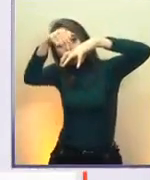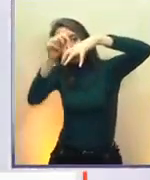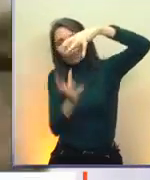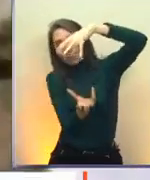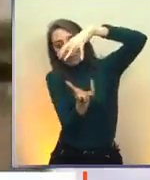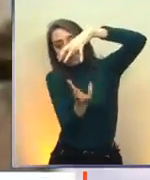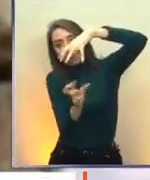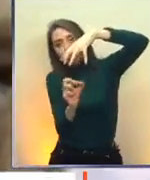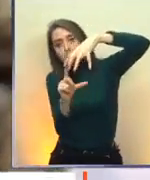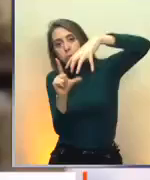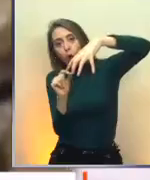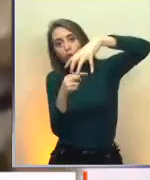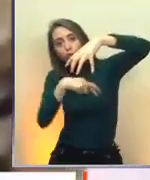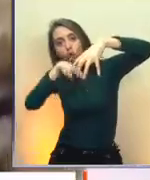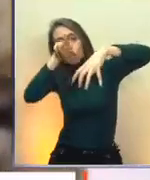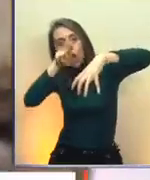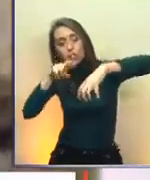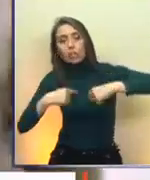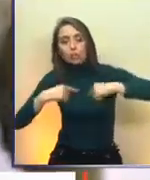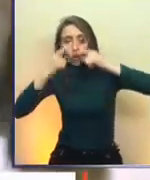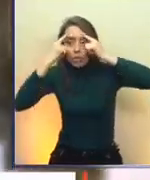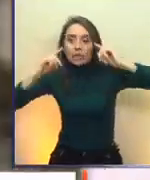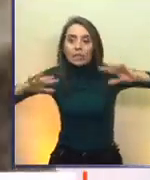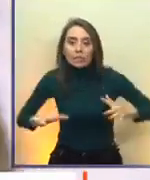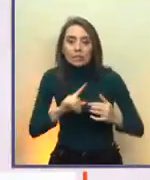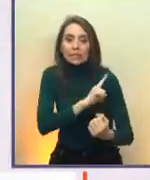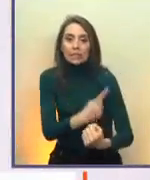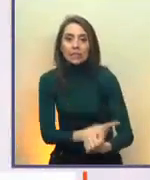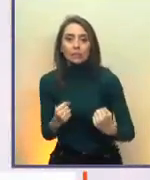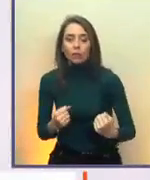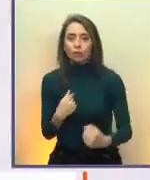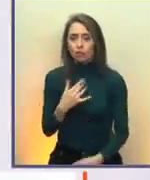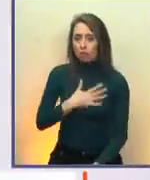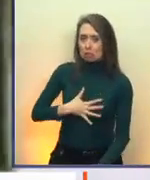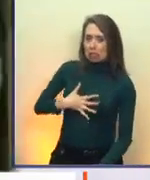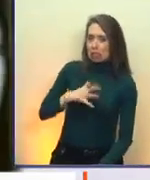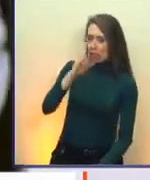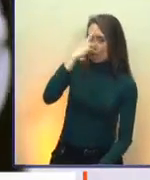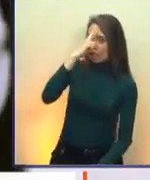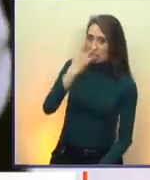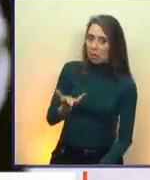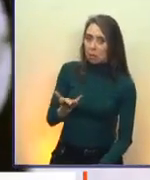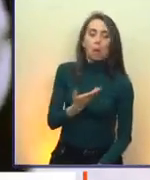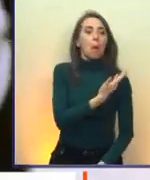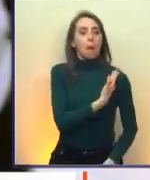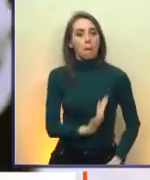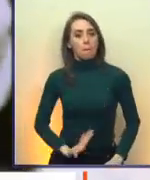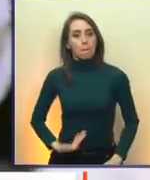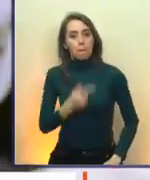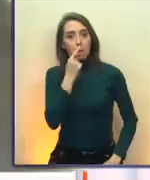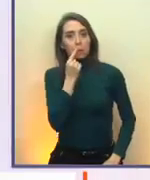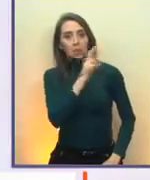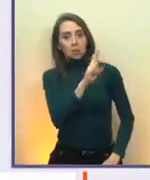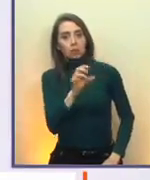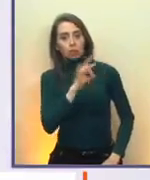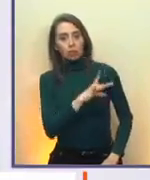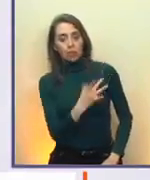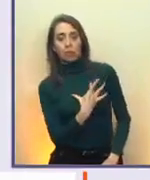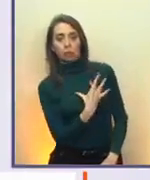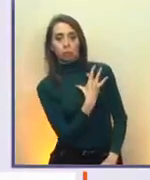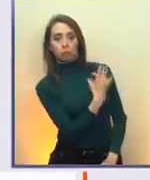Yo hice mucha fuerza porque me sentía como ridículo que después que el presidente de la República de Chile nos haya